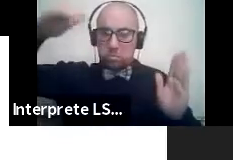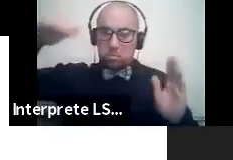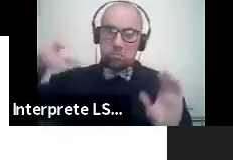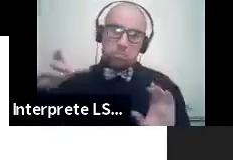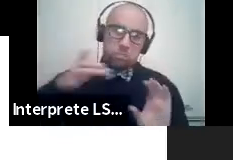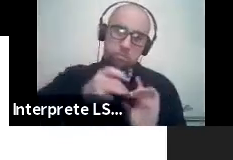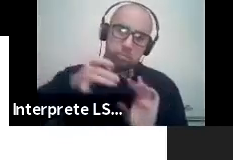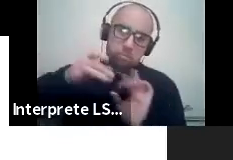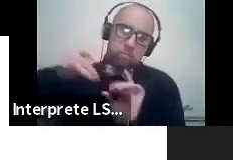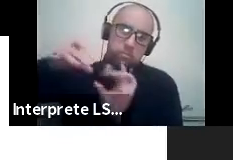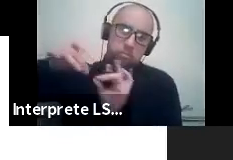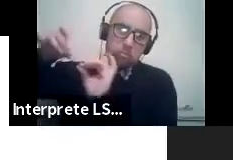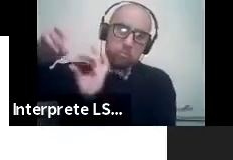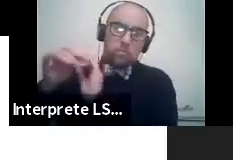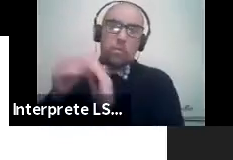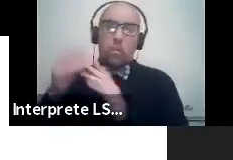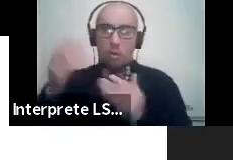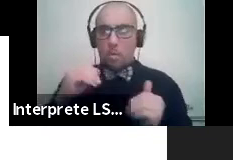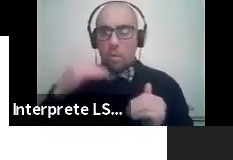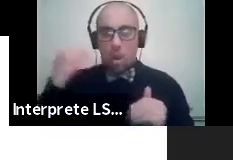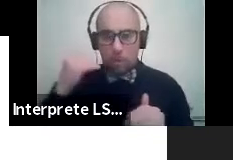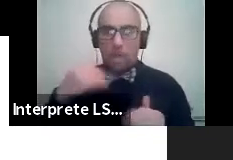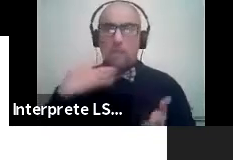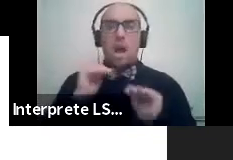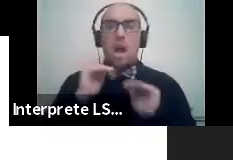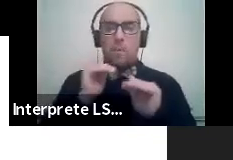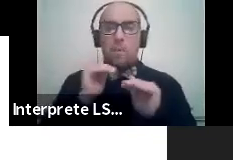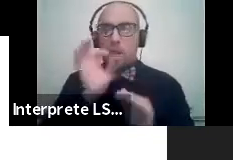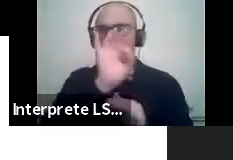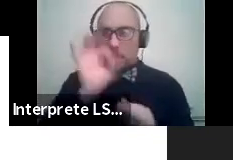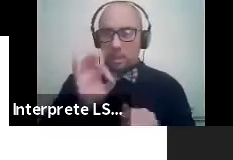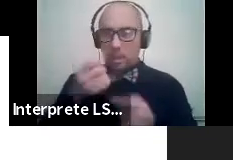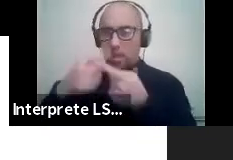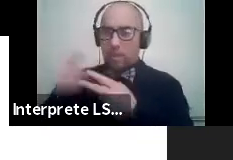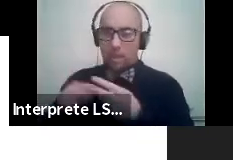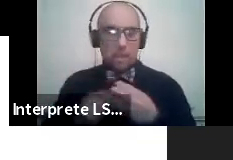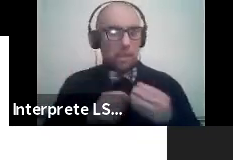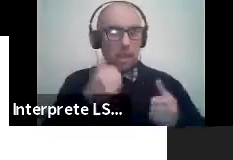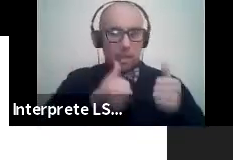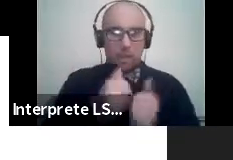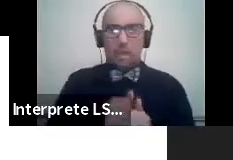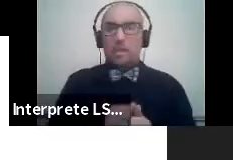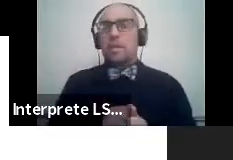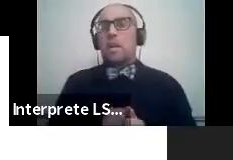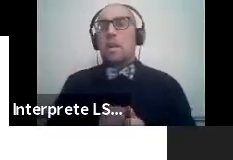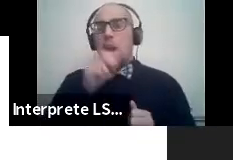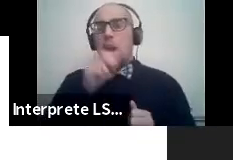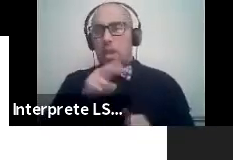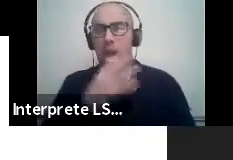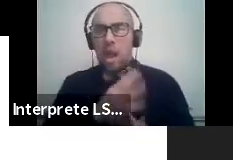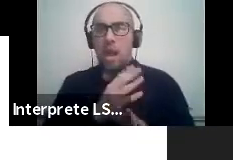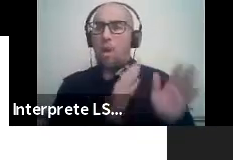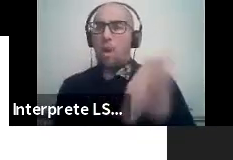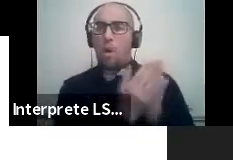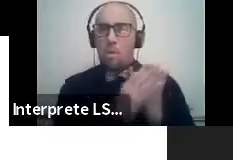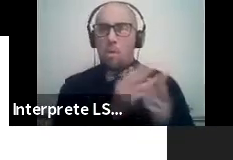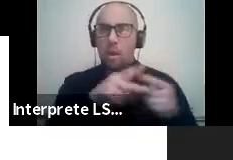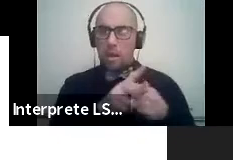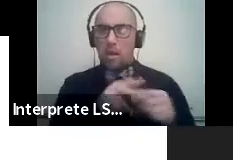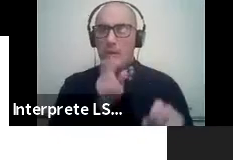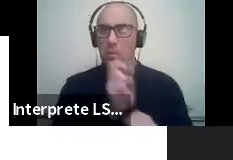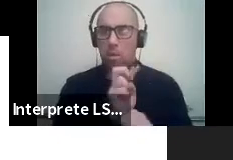entonces muy importante es que para poder apoyar el diseño de todas estas actividades, pues la aplicación va a tener un manual técnico